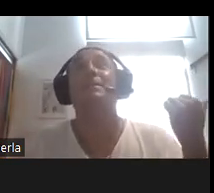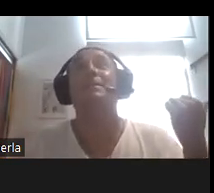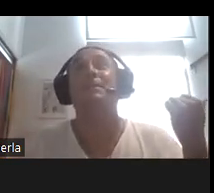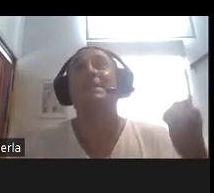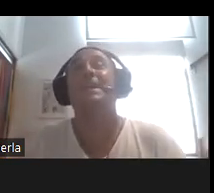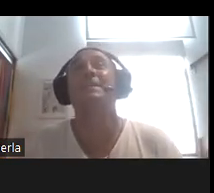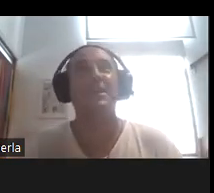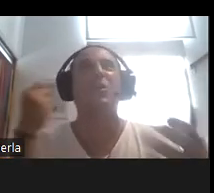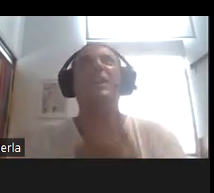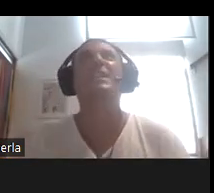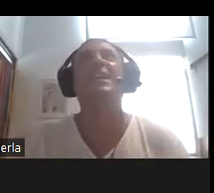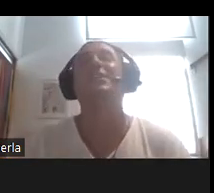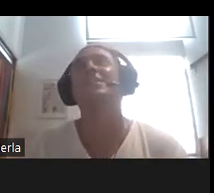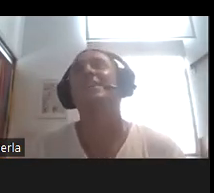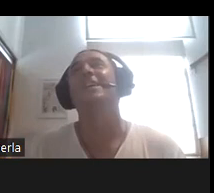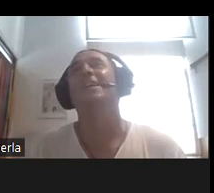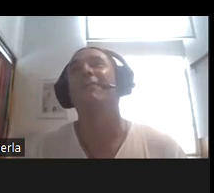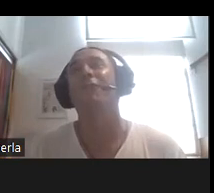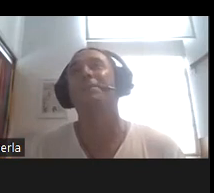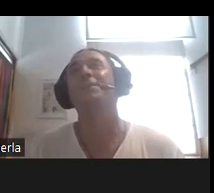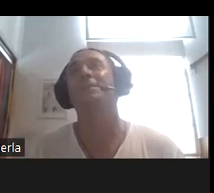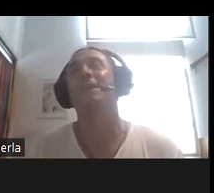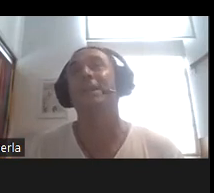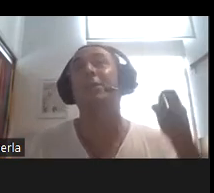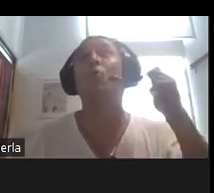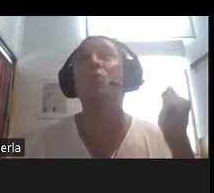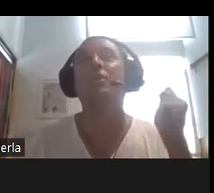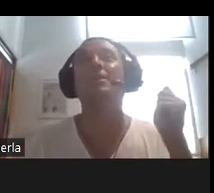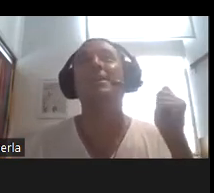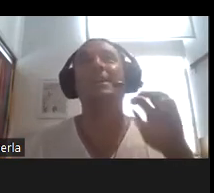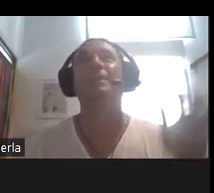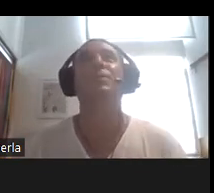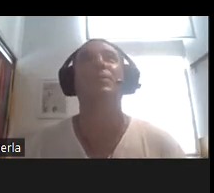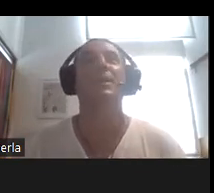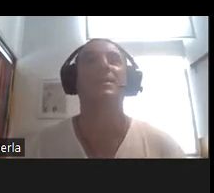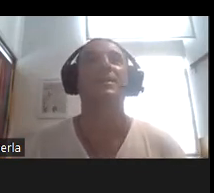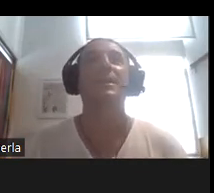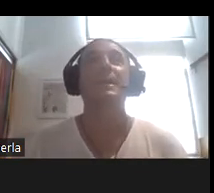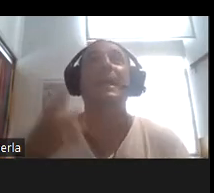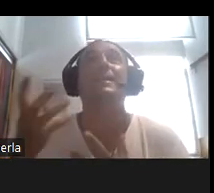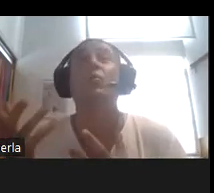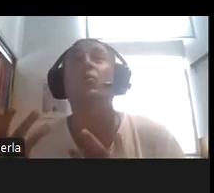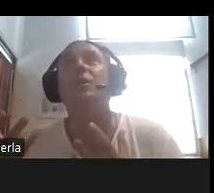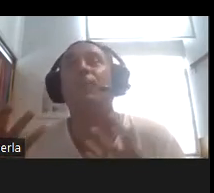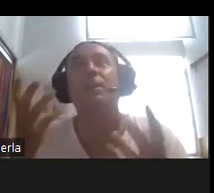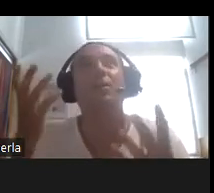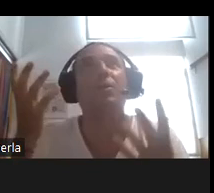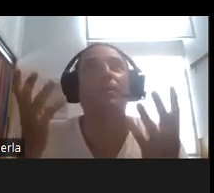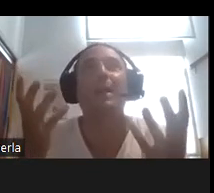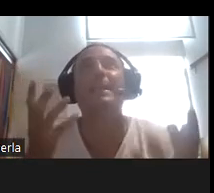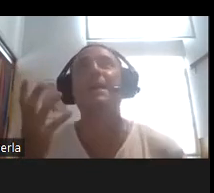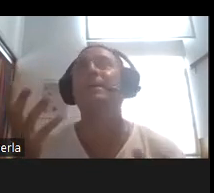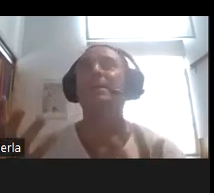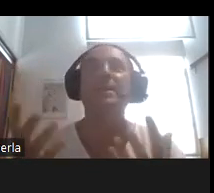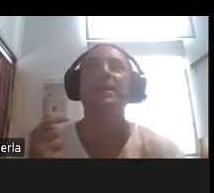semana pasada me dijo, ahora sí quiero, y fuimos, y se hizo uno, y se puso a llorar. Y en el segundo, pues, yo